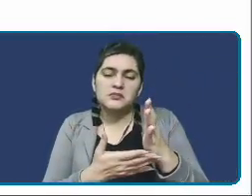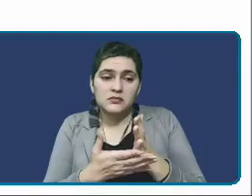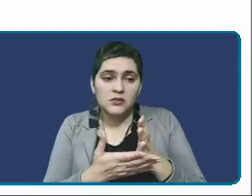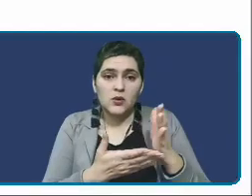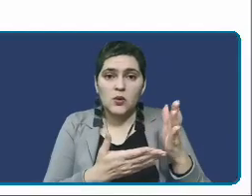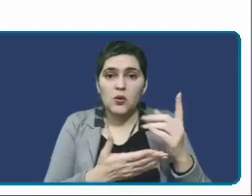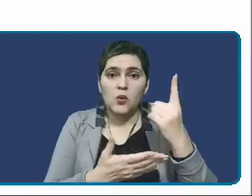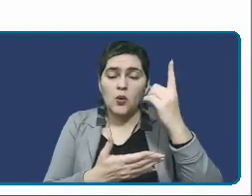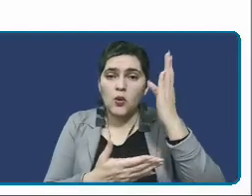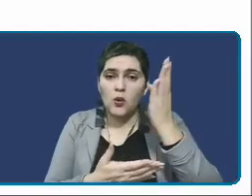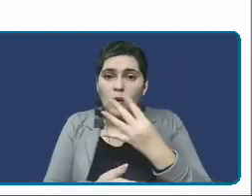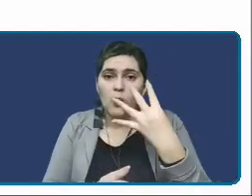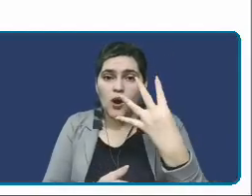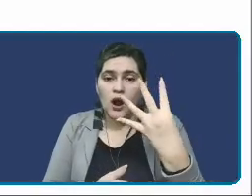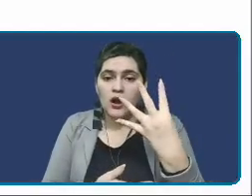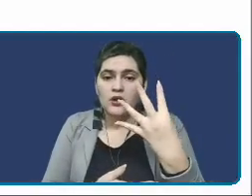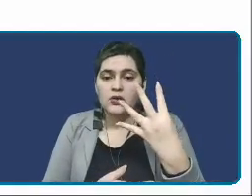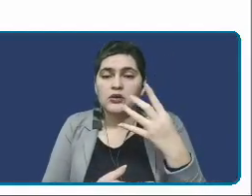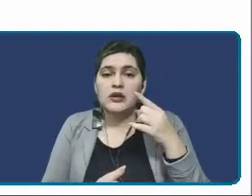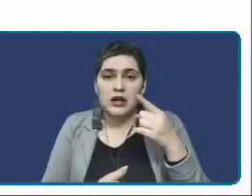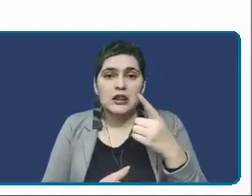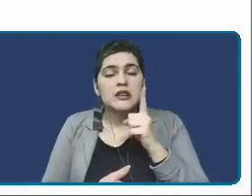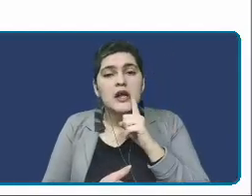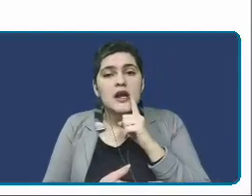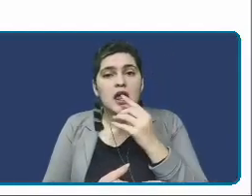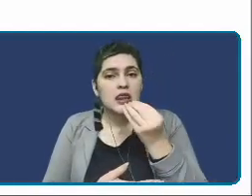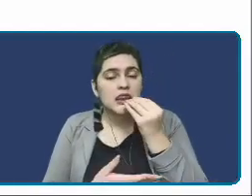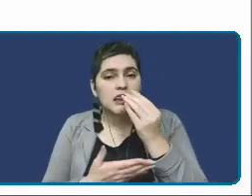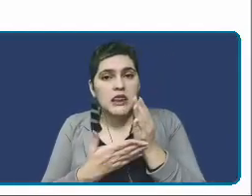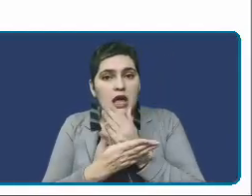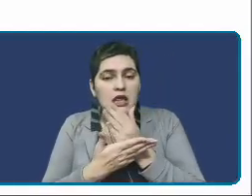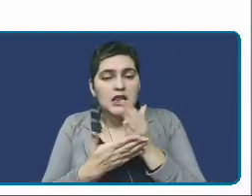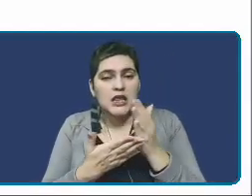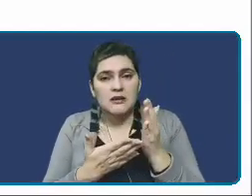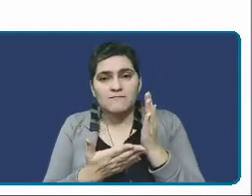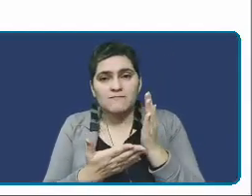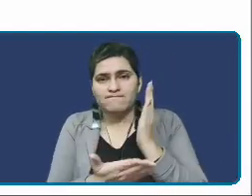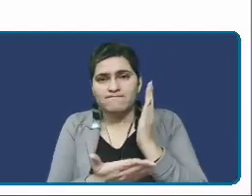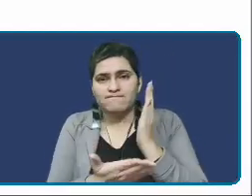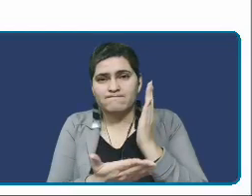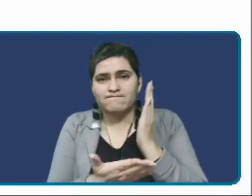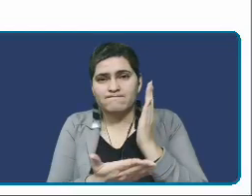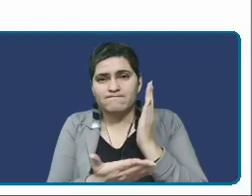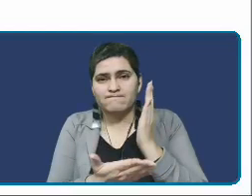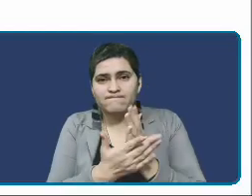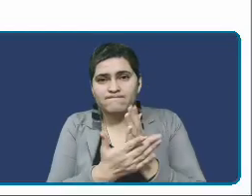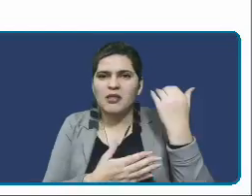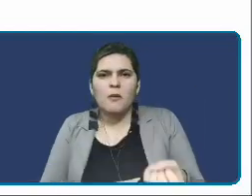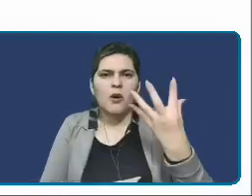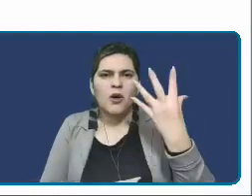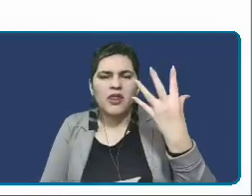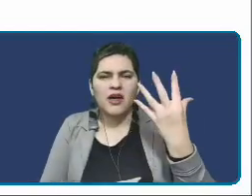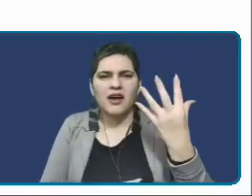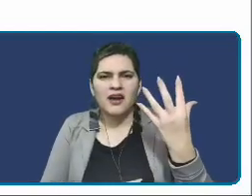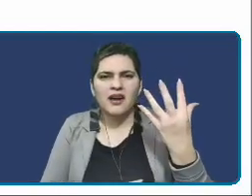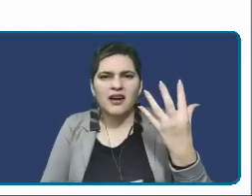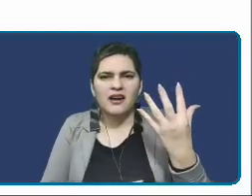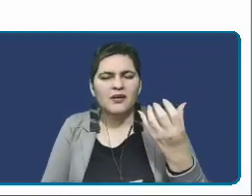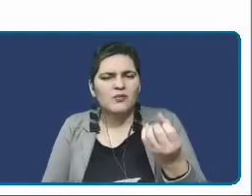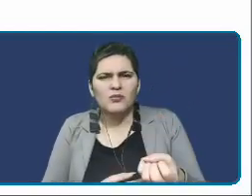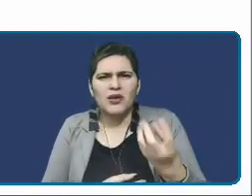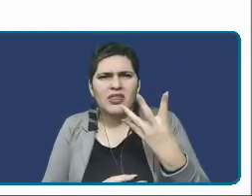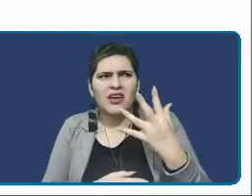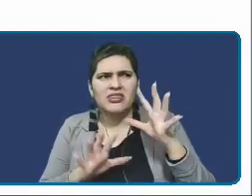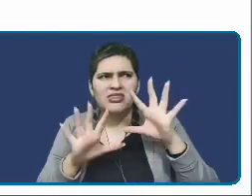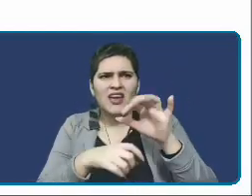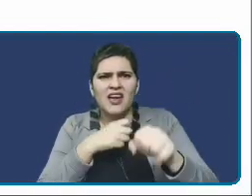intervenciones dietéticas, como cuáles, dietas restrictivas, lo que más estuvo de moda, ¿no es cierto?, cierto? Full moda hace 10 años atrás